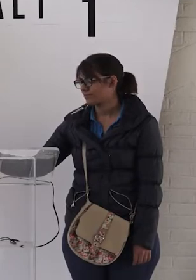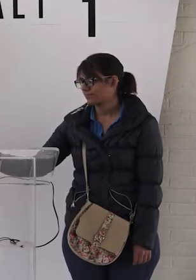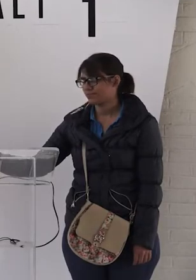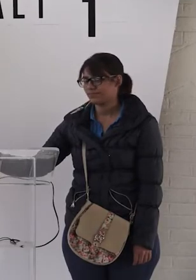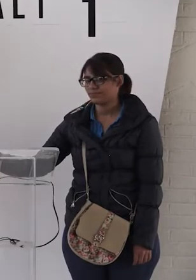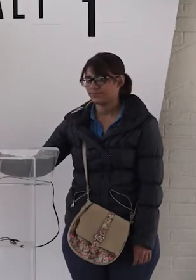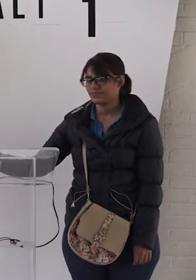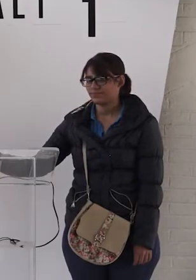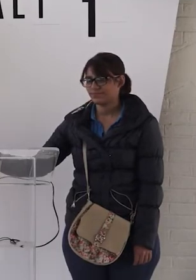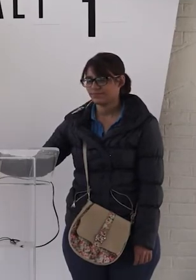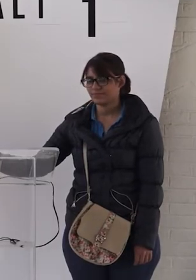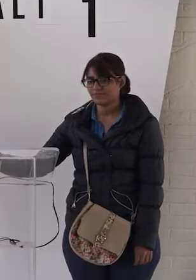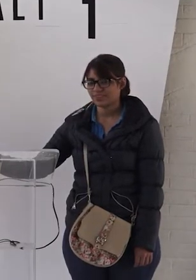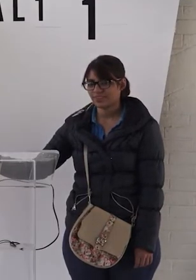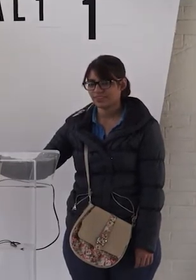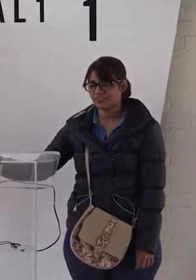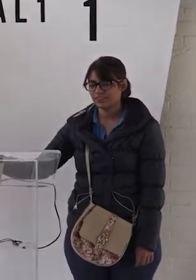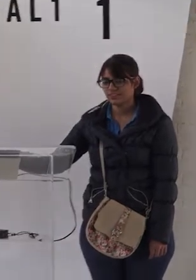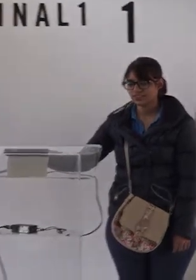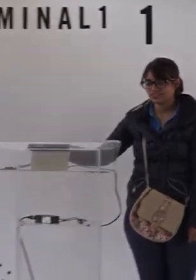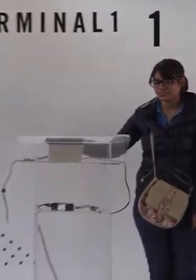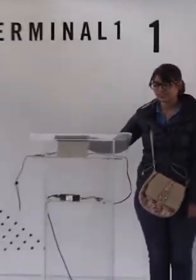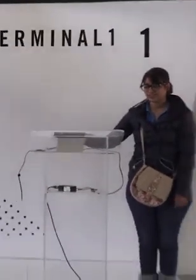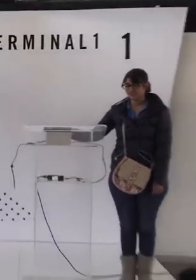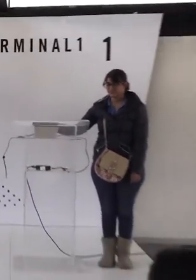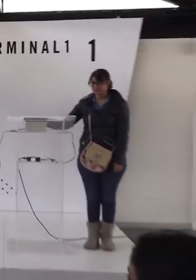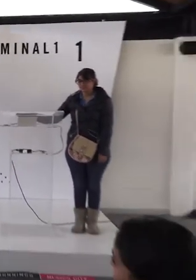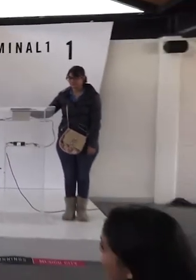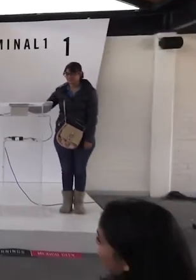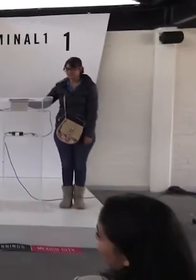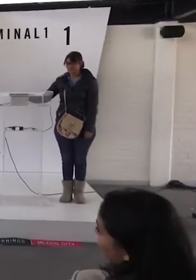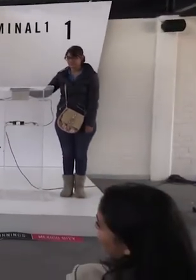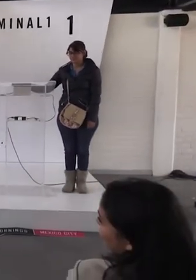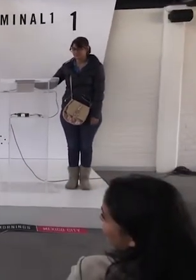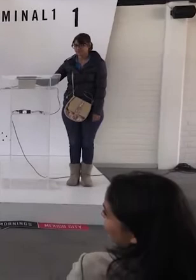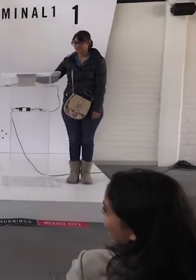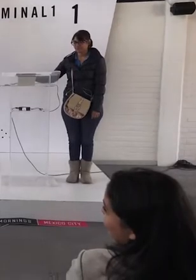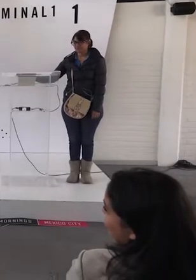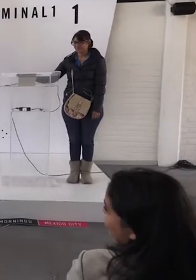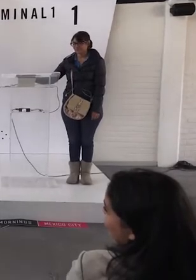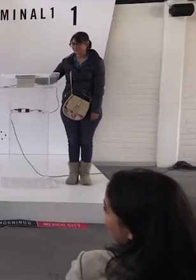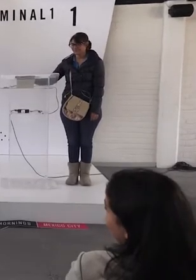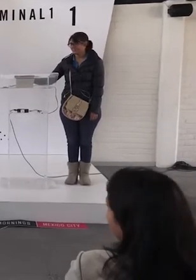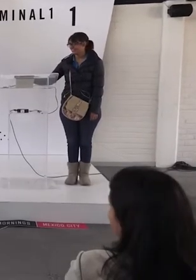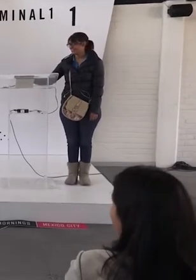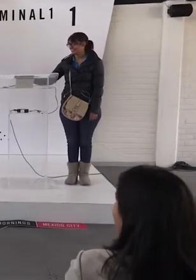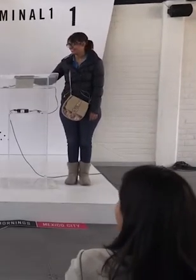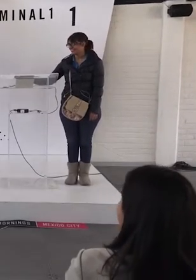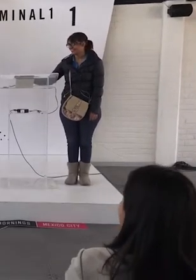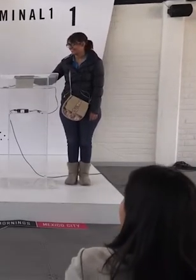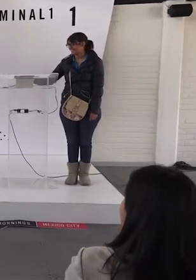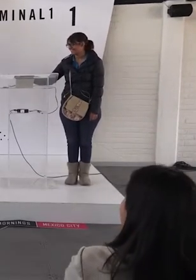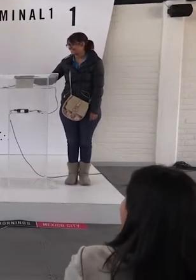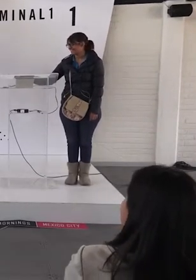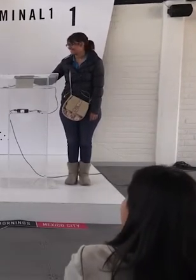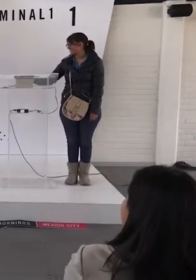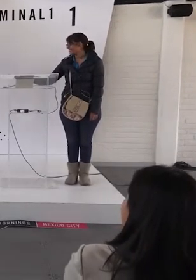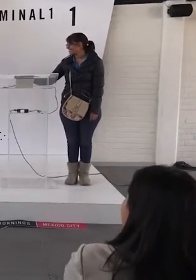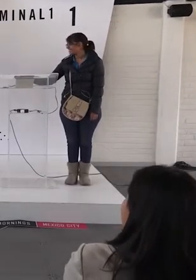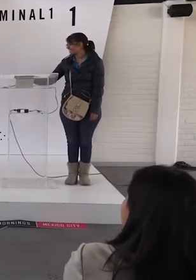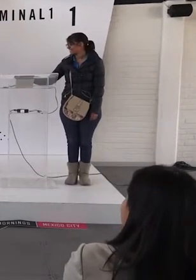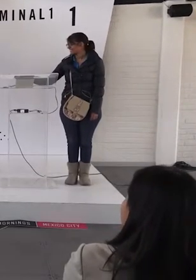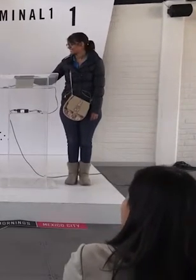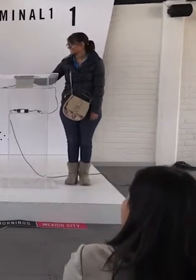Una vez más, este papel se lo voy a entregar a ti. ¿Ok? Por favor, no lo abras hasta que yo te pida. Muy bien.